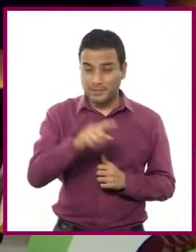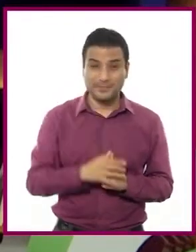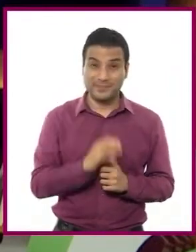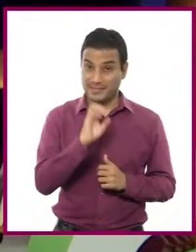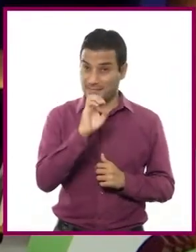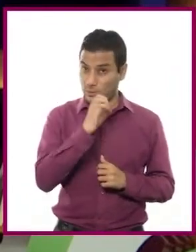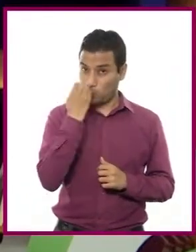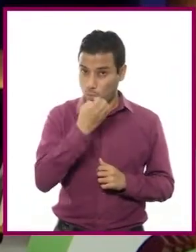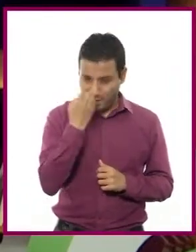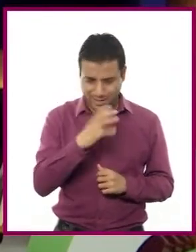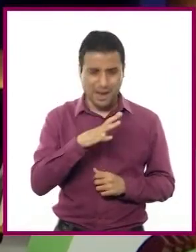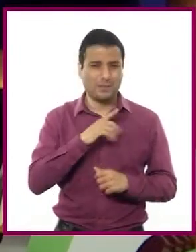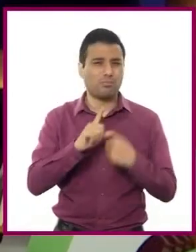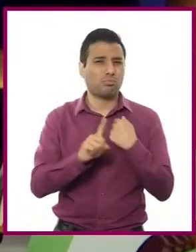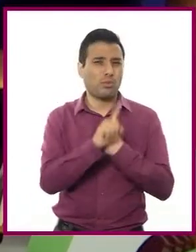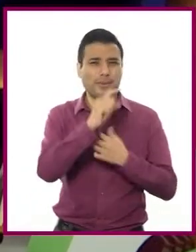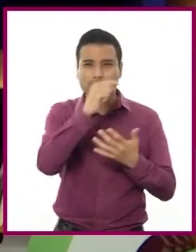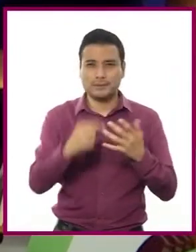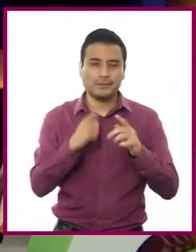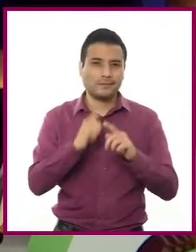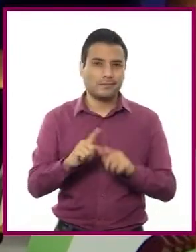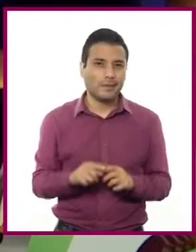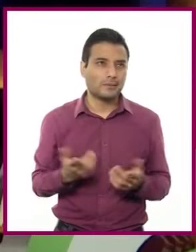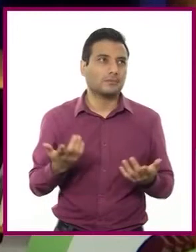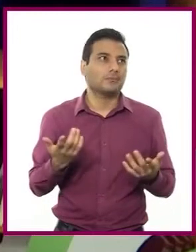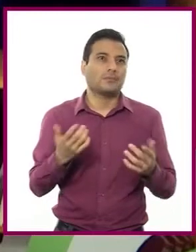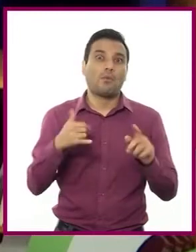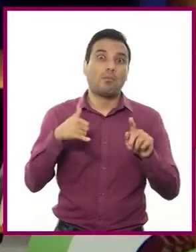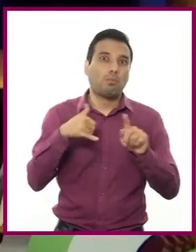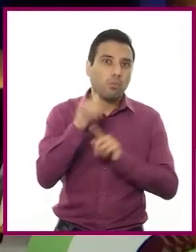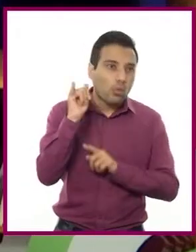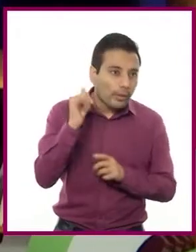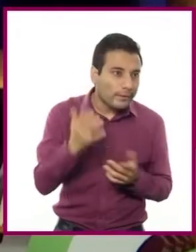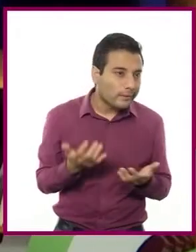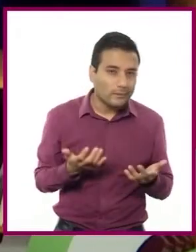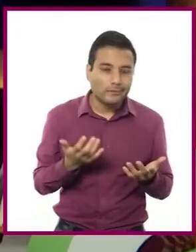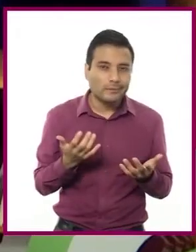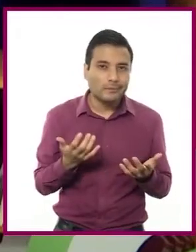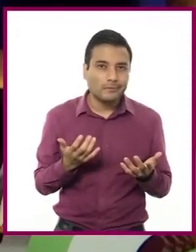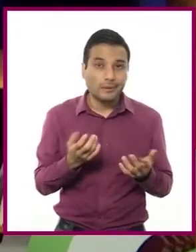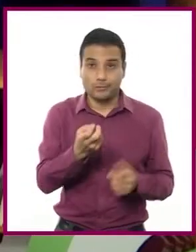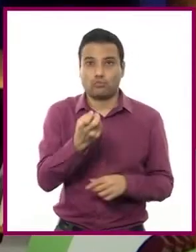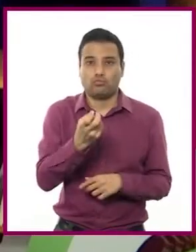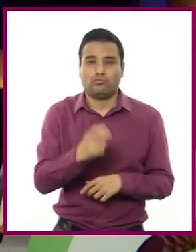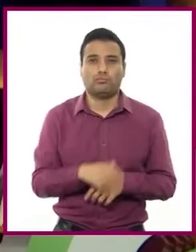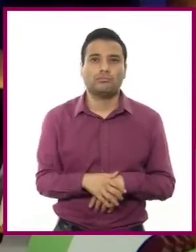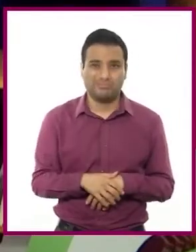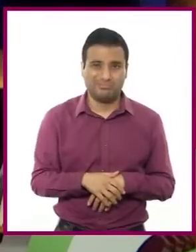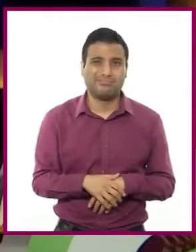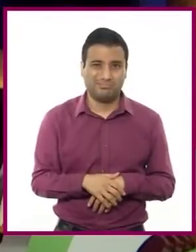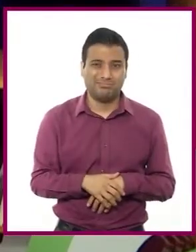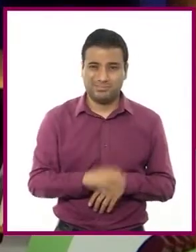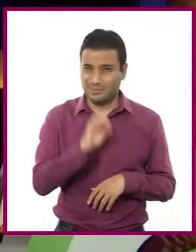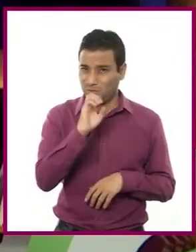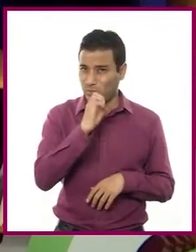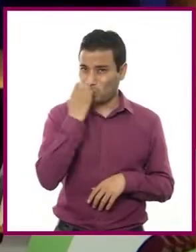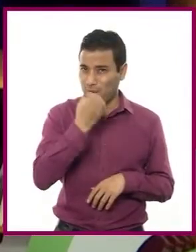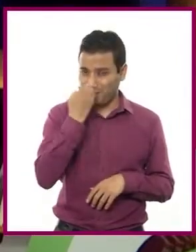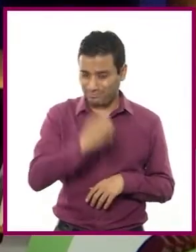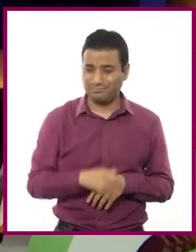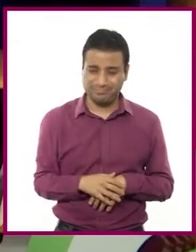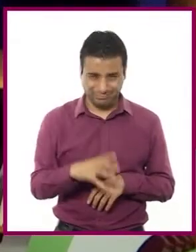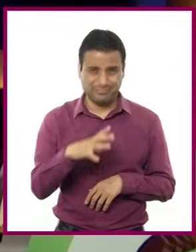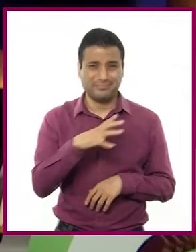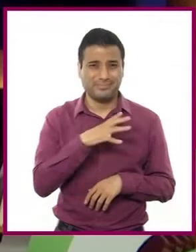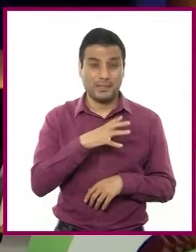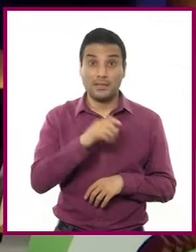diversos problemas como el bullying, que de igual manera no solo se vive en las instituciones educativas,